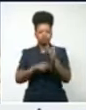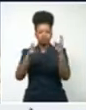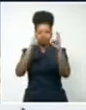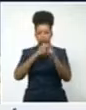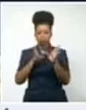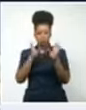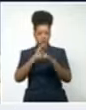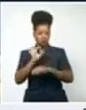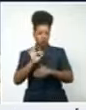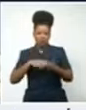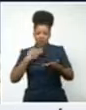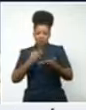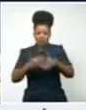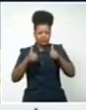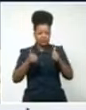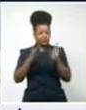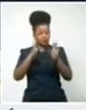demostrado.